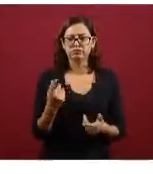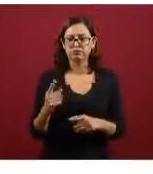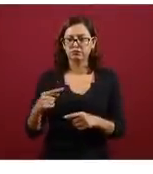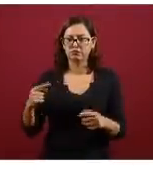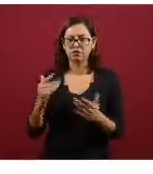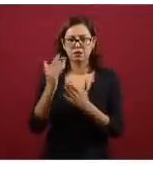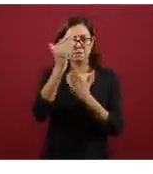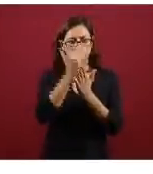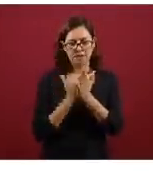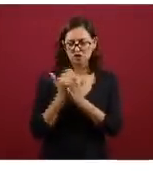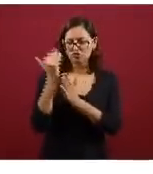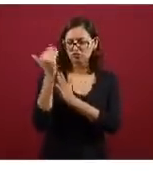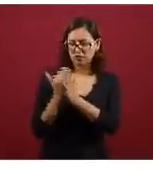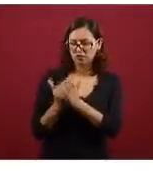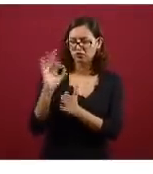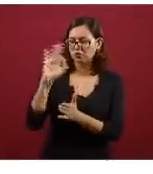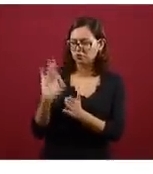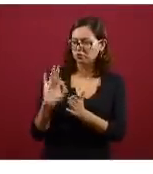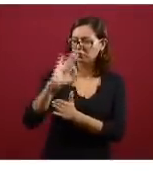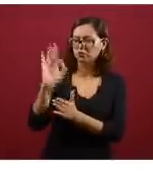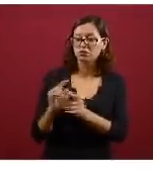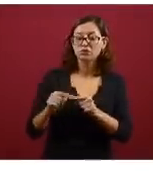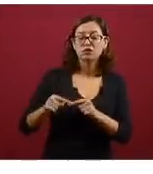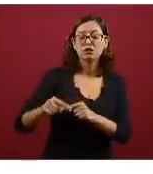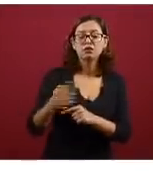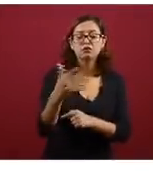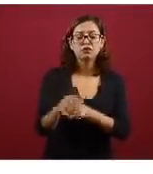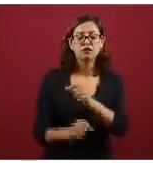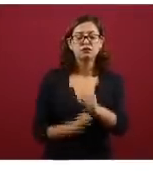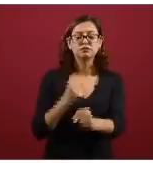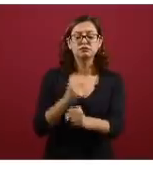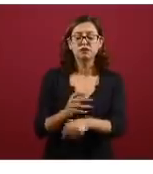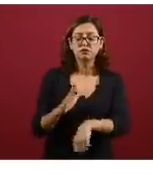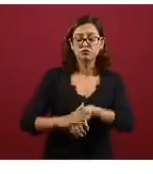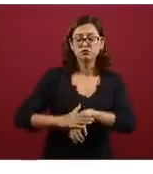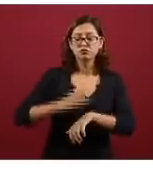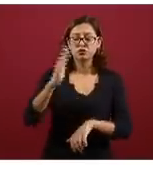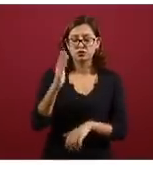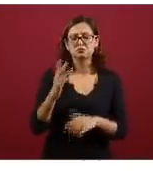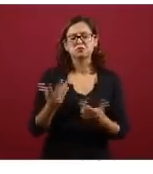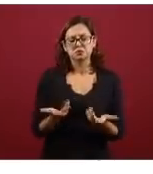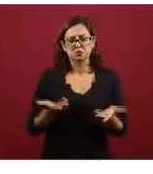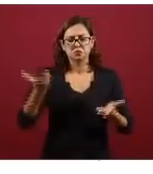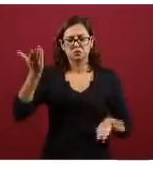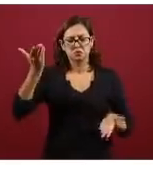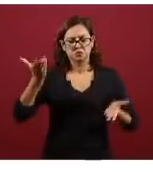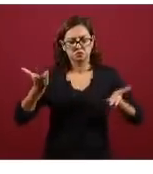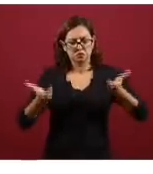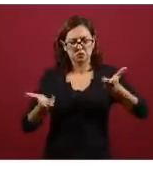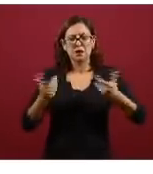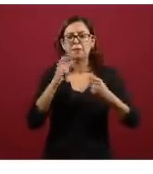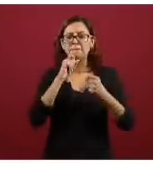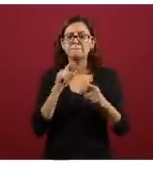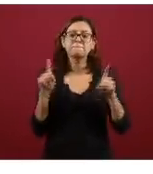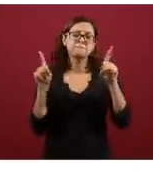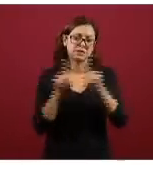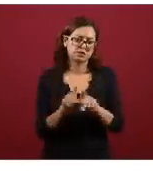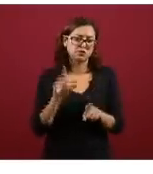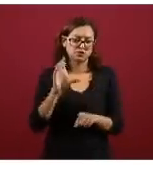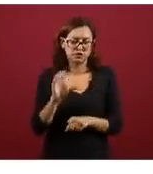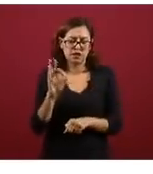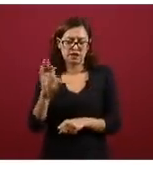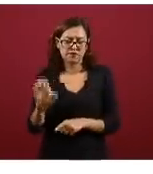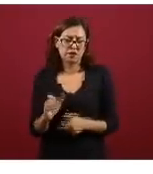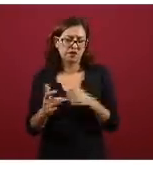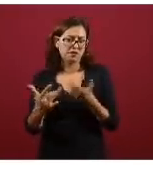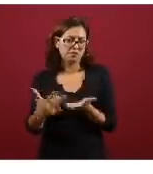las reducciones, pero que además nos dan a la CFE una estructura, un contrato de gas por 10 años más. Es